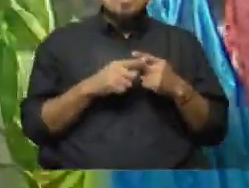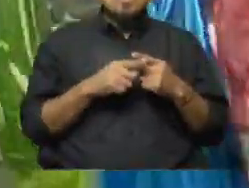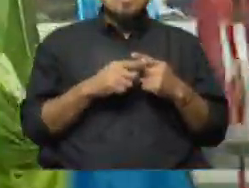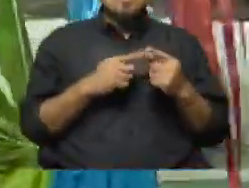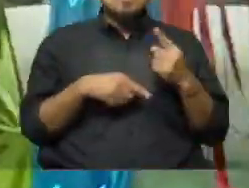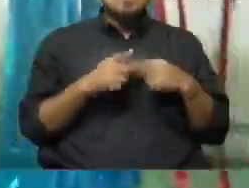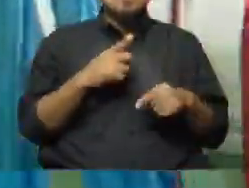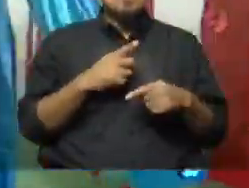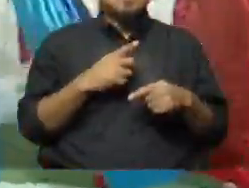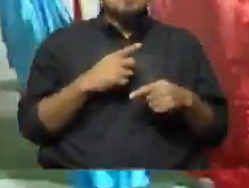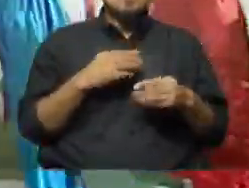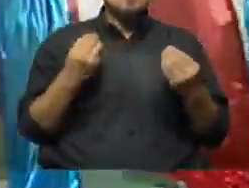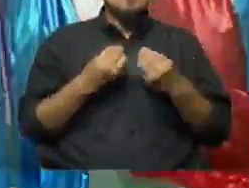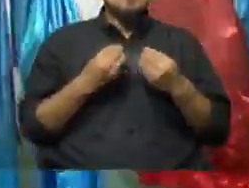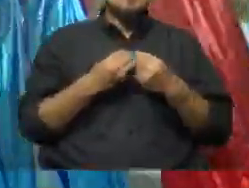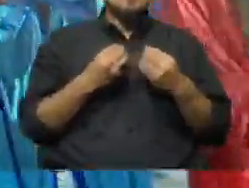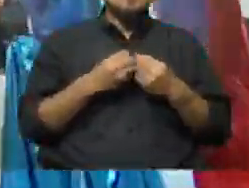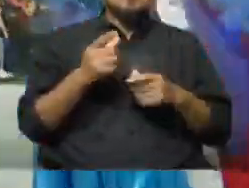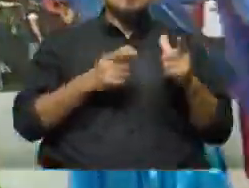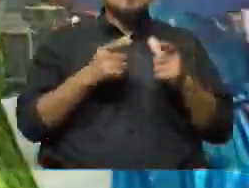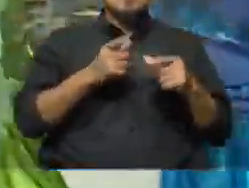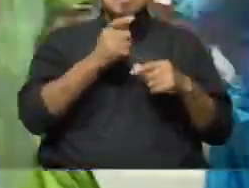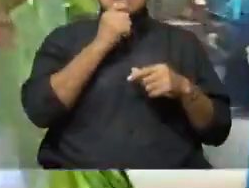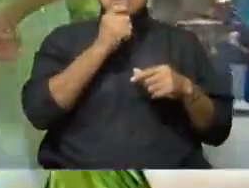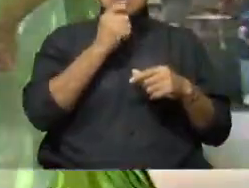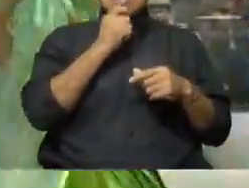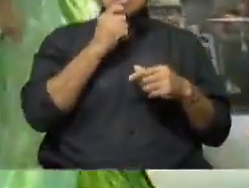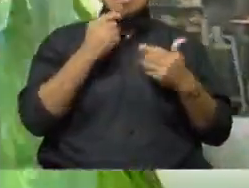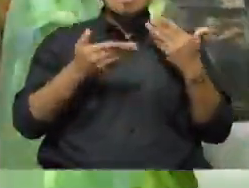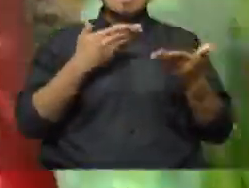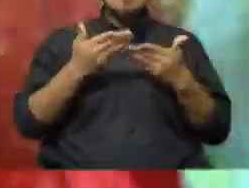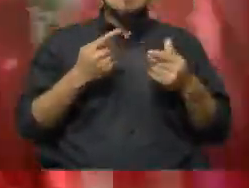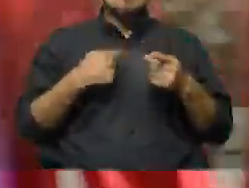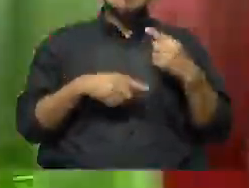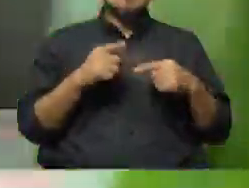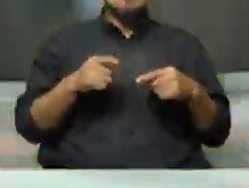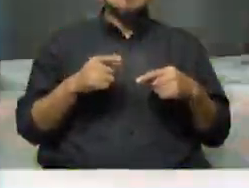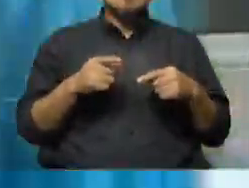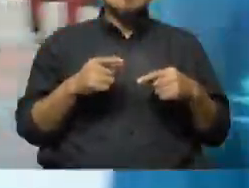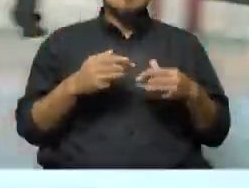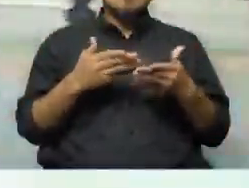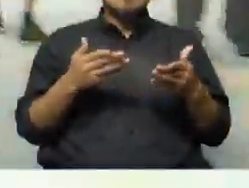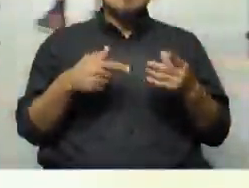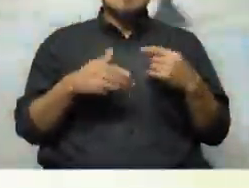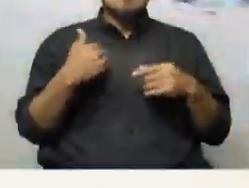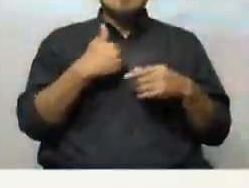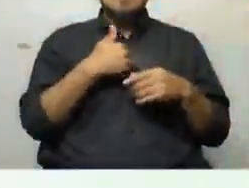juntar a muchos carnavaleros y periodistas de carnaval, gente vinculada al carnaval y arrimarla a esta tarea que es mirar el